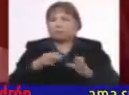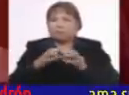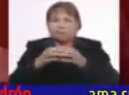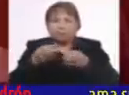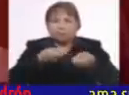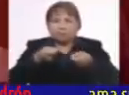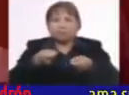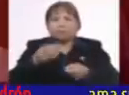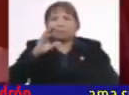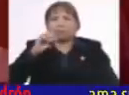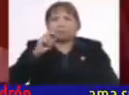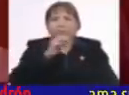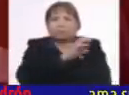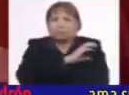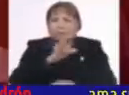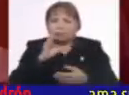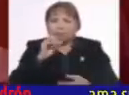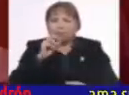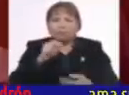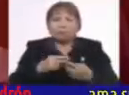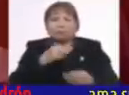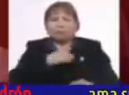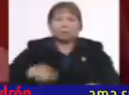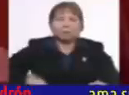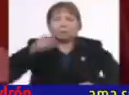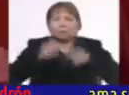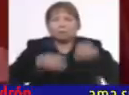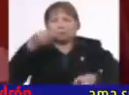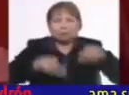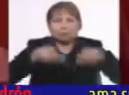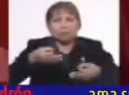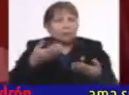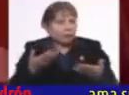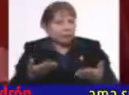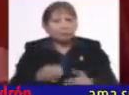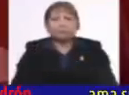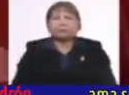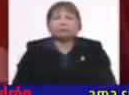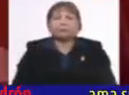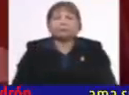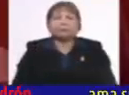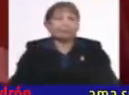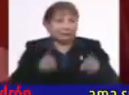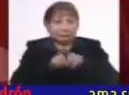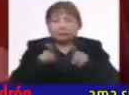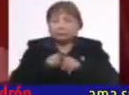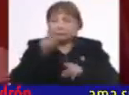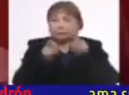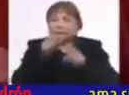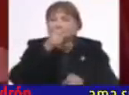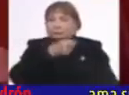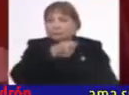control como la contraloría a los órganos judiciales como el mísero público el poder judicial y también a la opinión